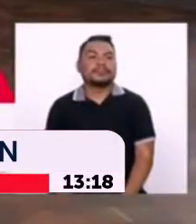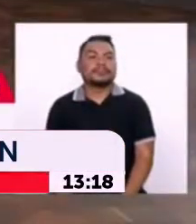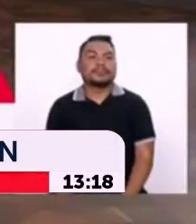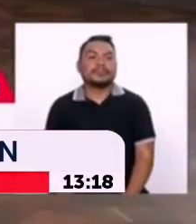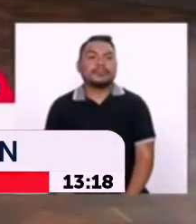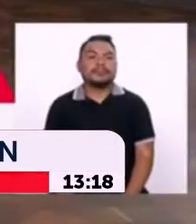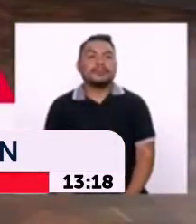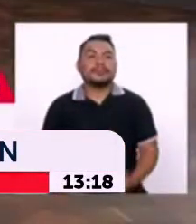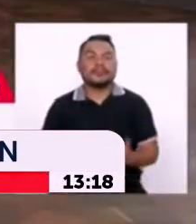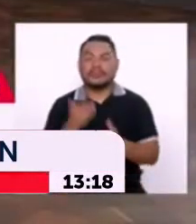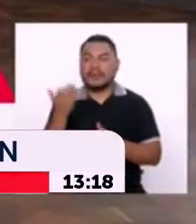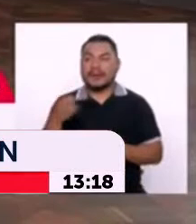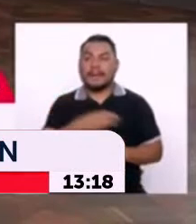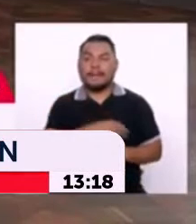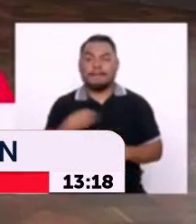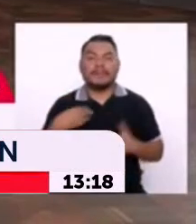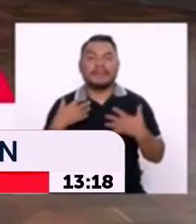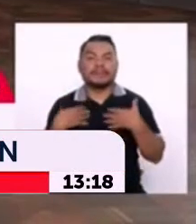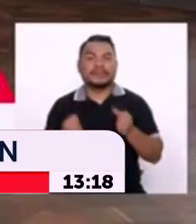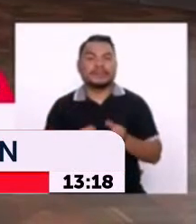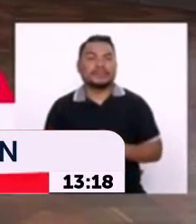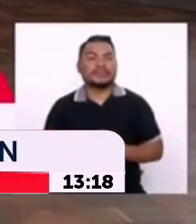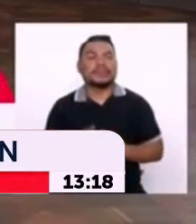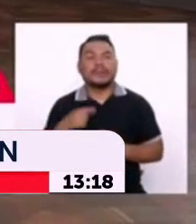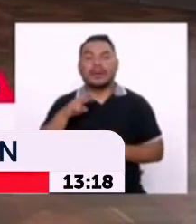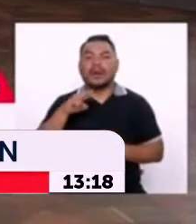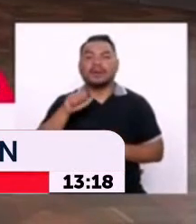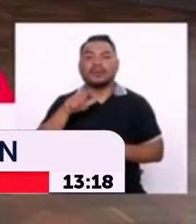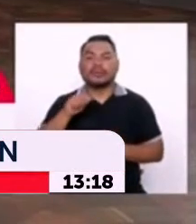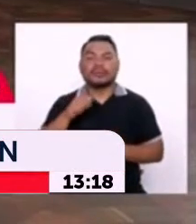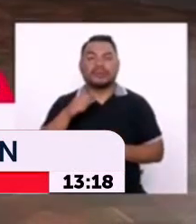¡Exitosa! Continuamos con la intervención de la señora ministra de Salud.